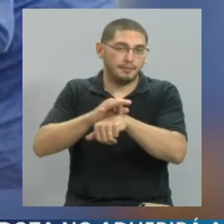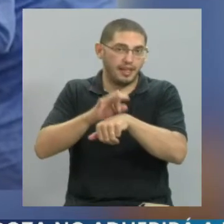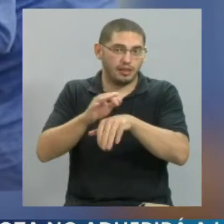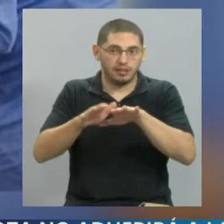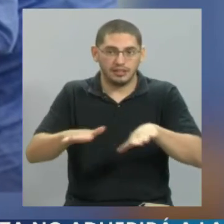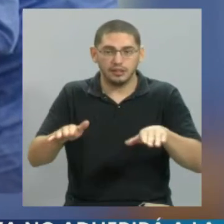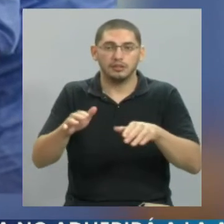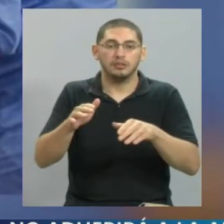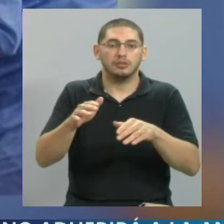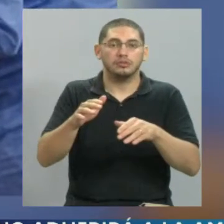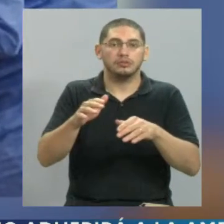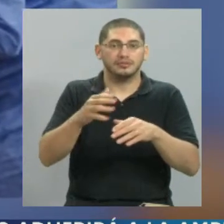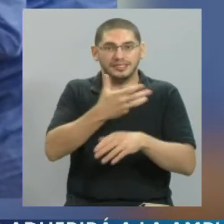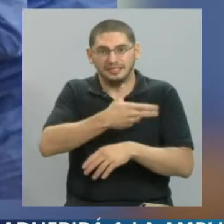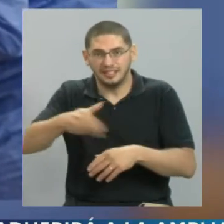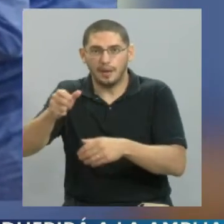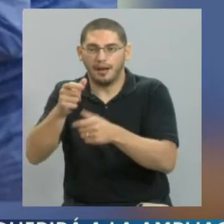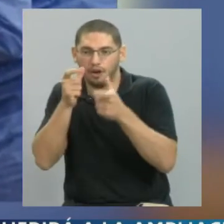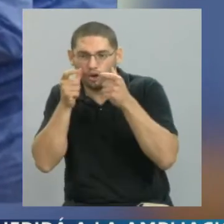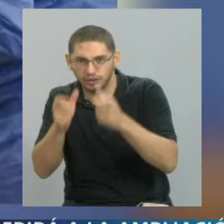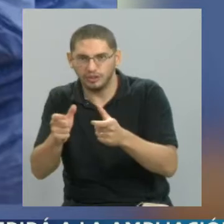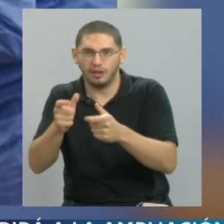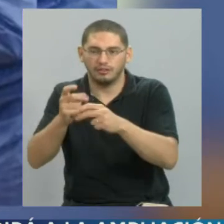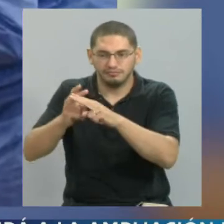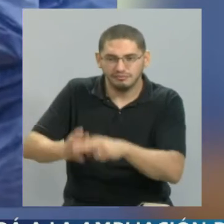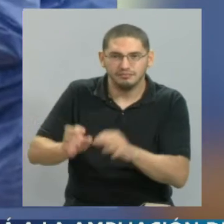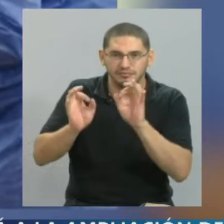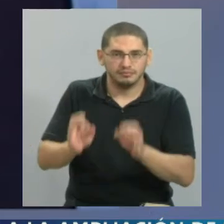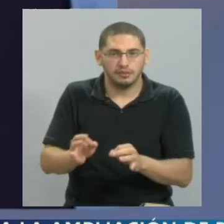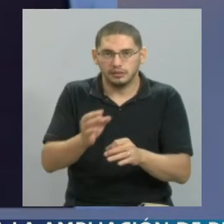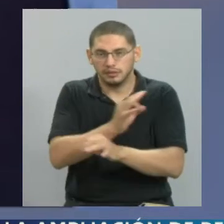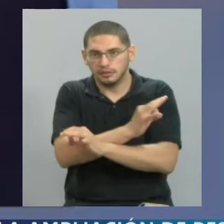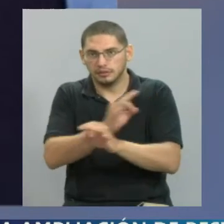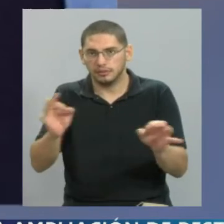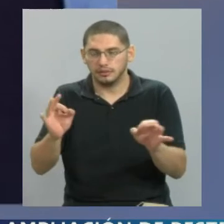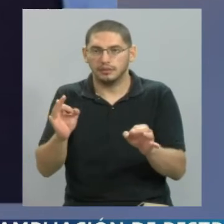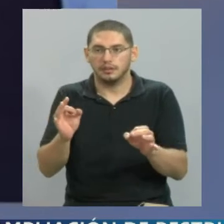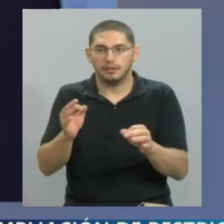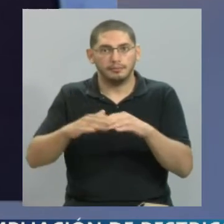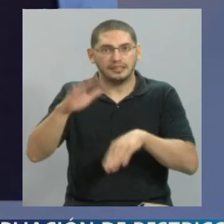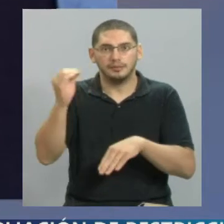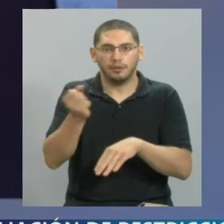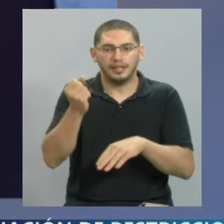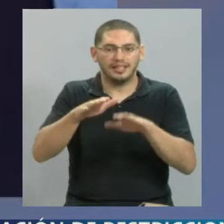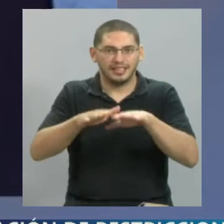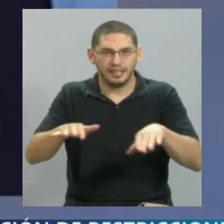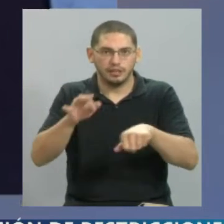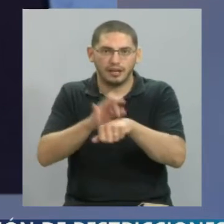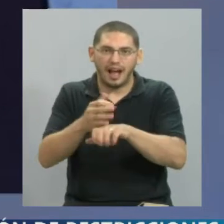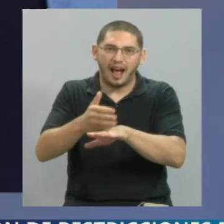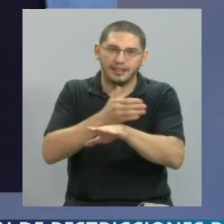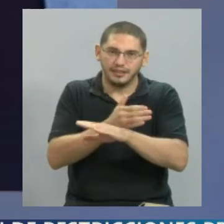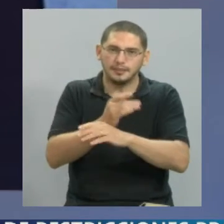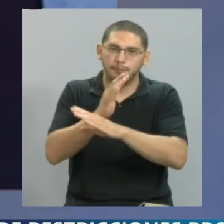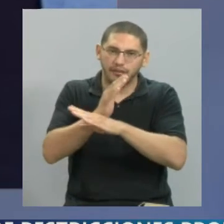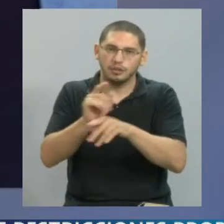los controles en salud de los chicos, que es lo más importante de la pediatría, la anticipación, la policultura, la